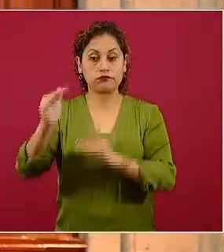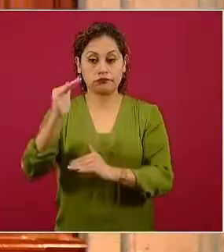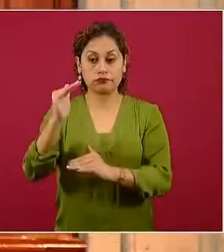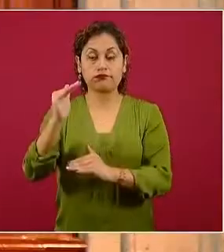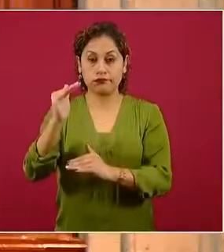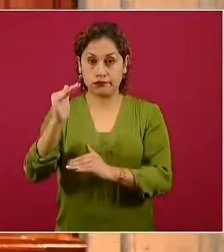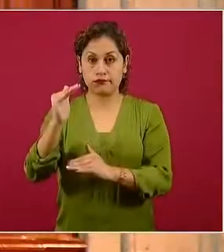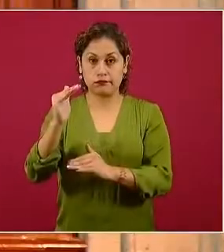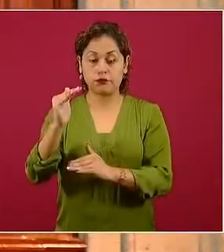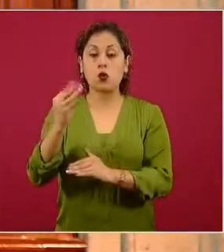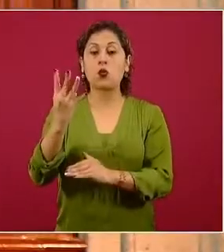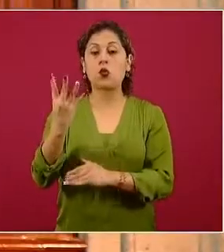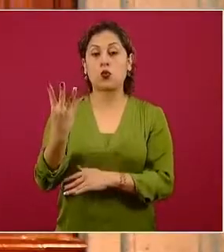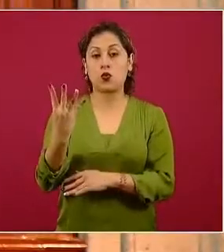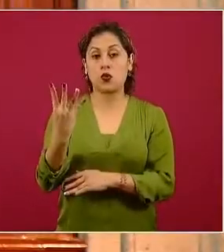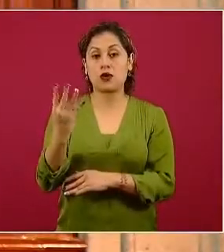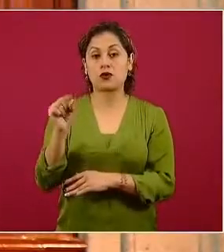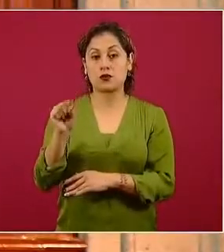que es del